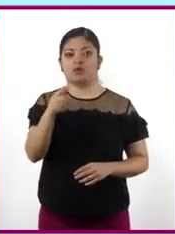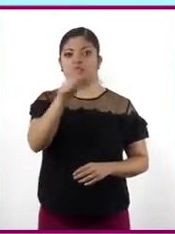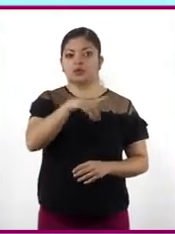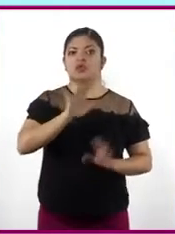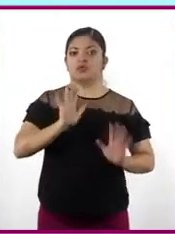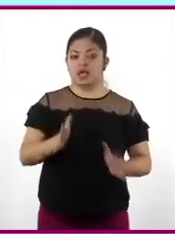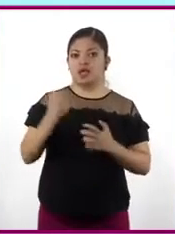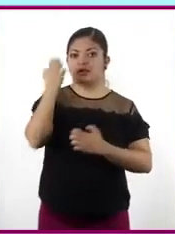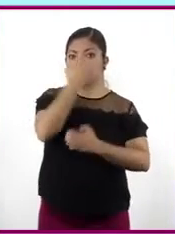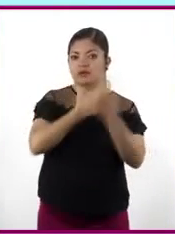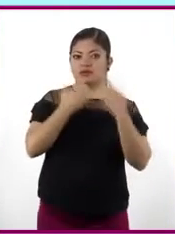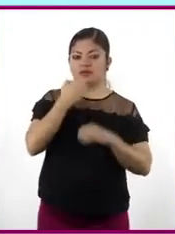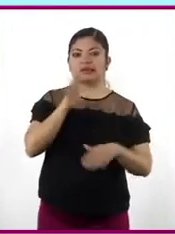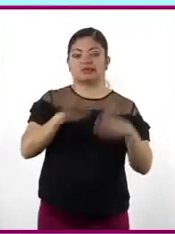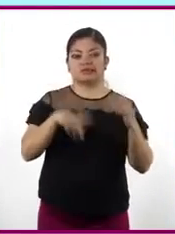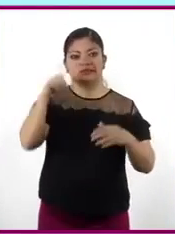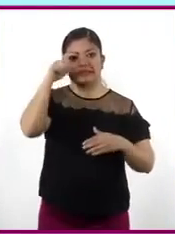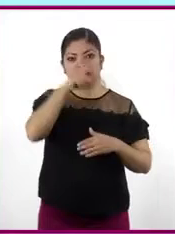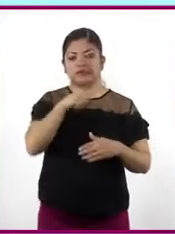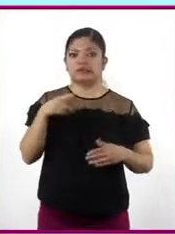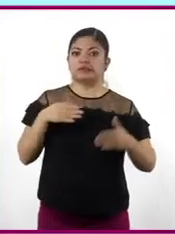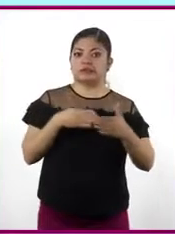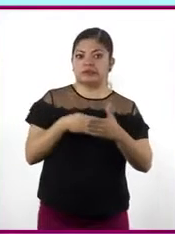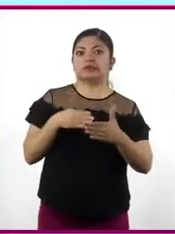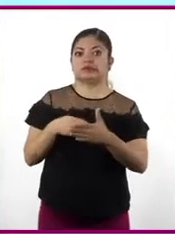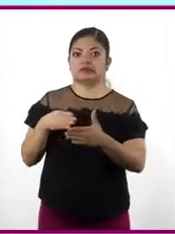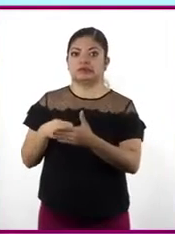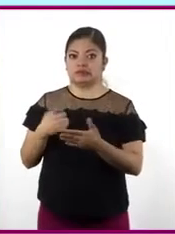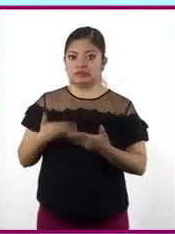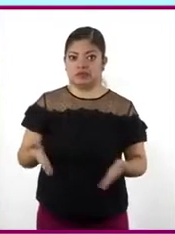los retos que enfrentamos como sociedad en la época actual.